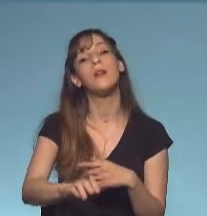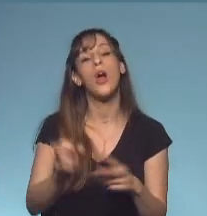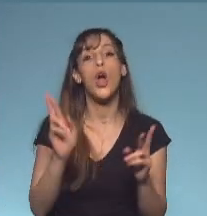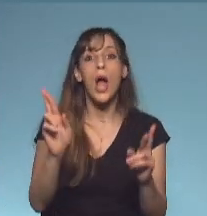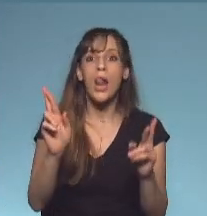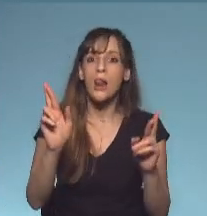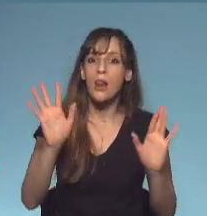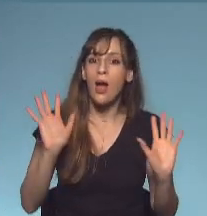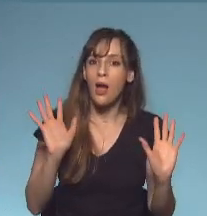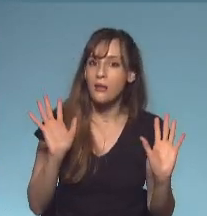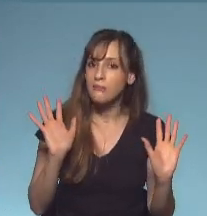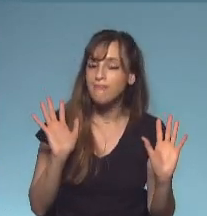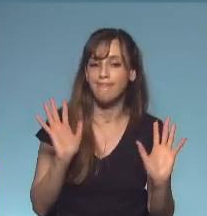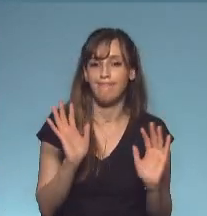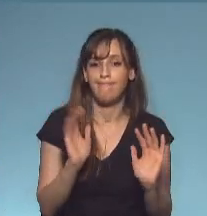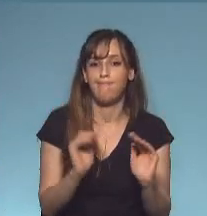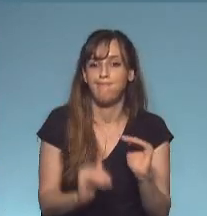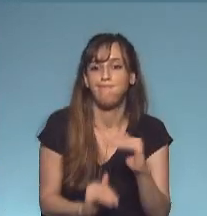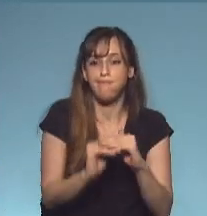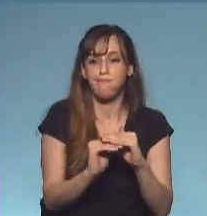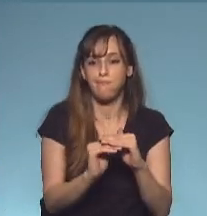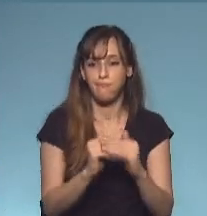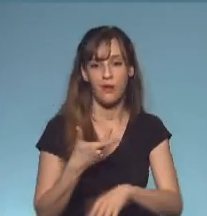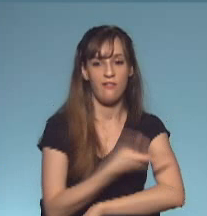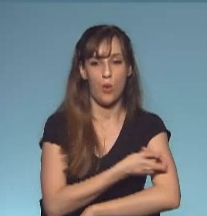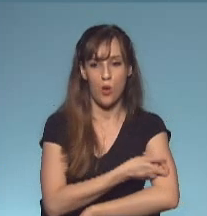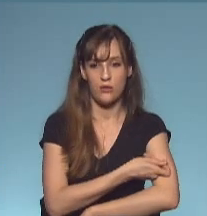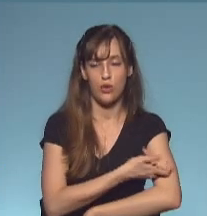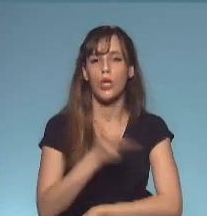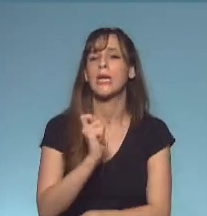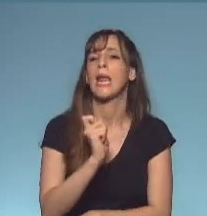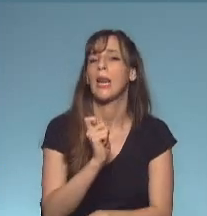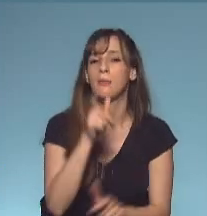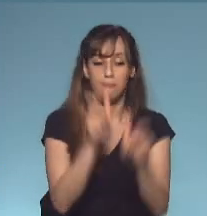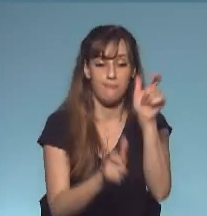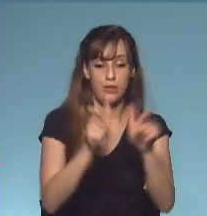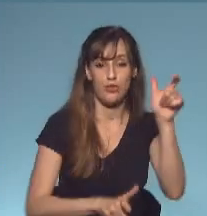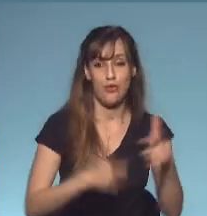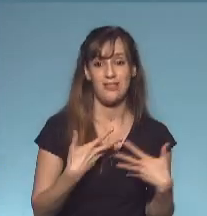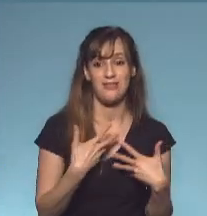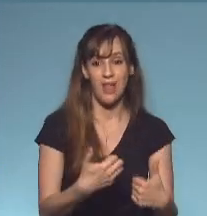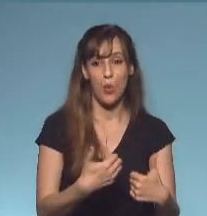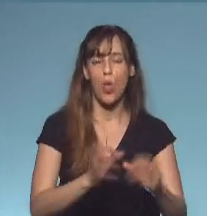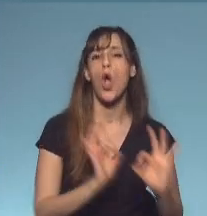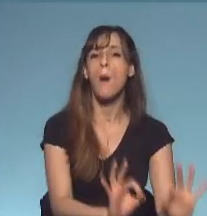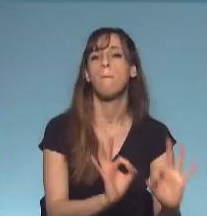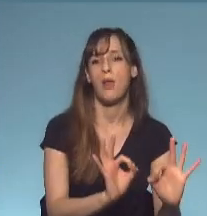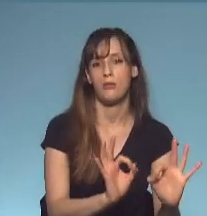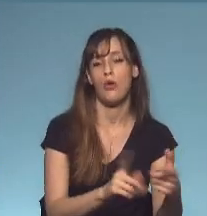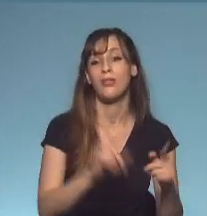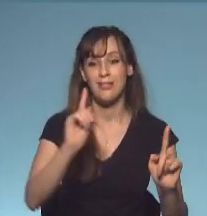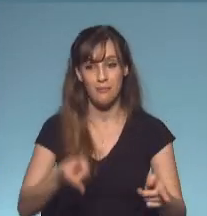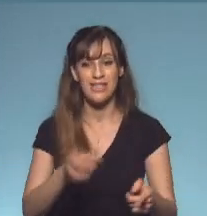el primer hito en la vacunación, que es el personal de salud completo, la mitad del personal